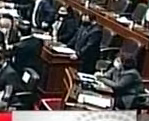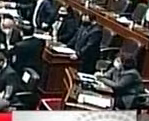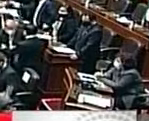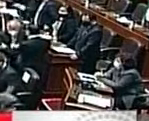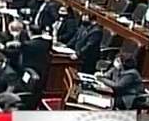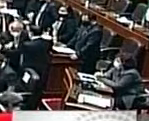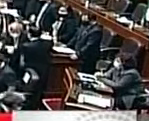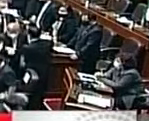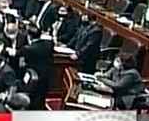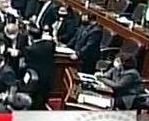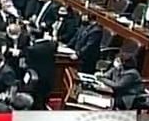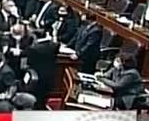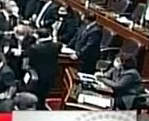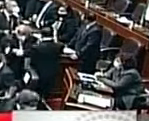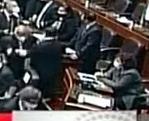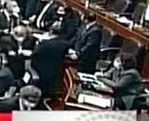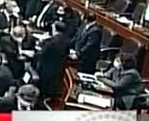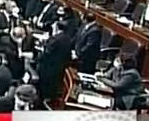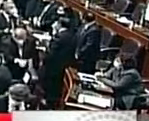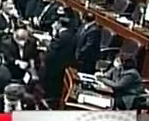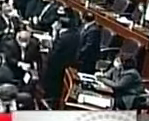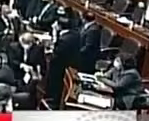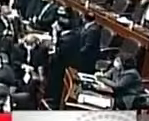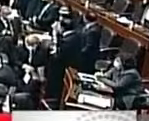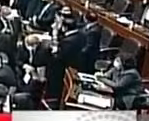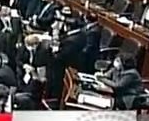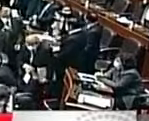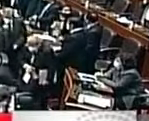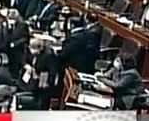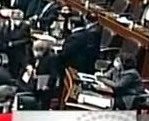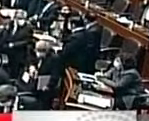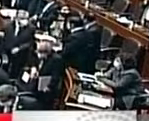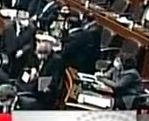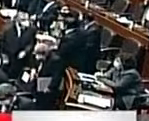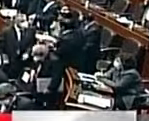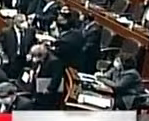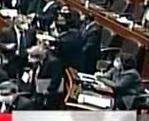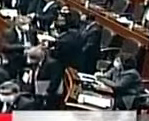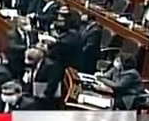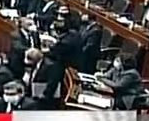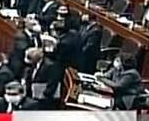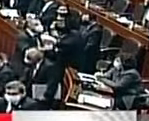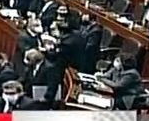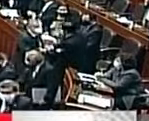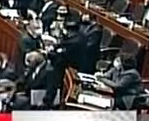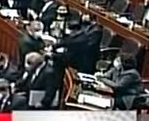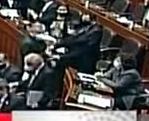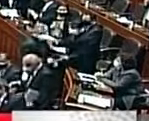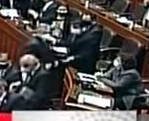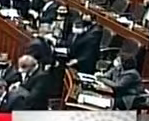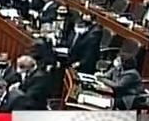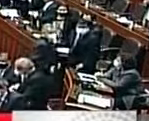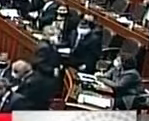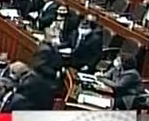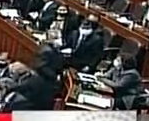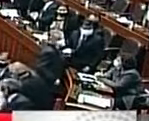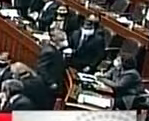el artículo 82 del reglamento del Congreso. De esta manera da inicio a la sesión. Escuchemos.